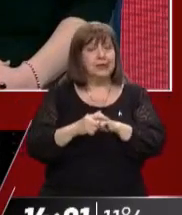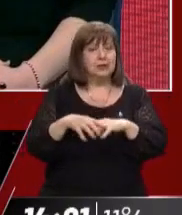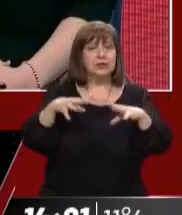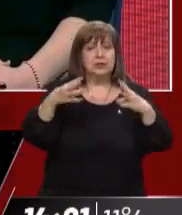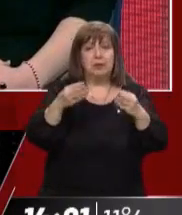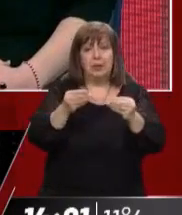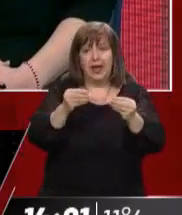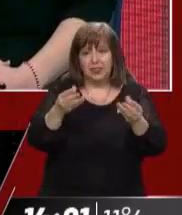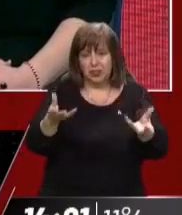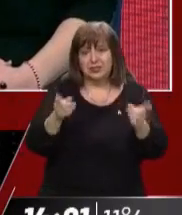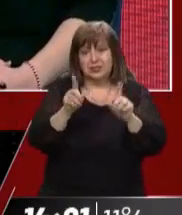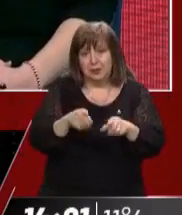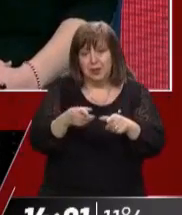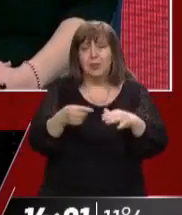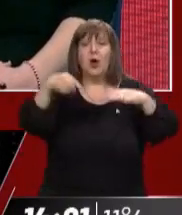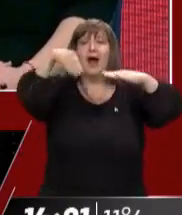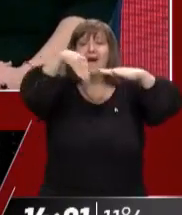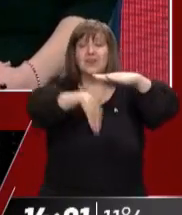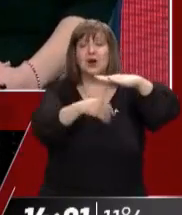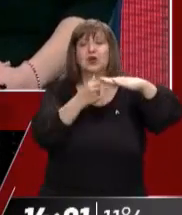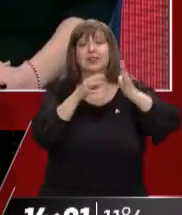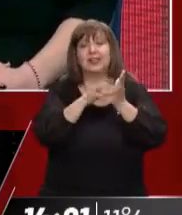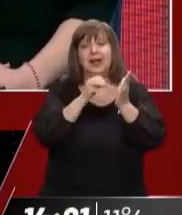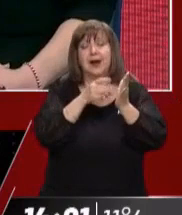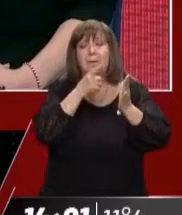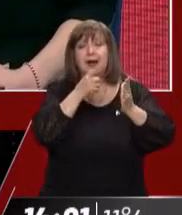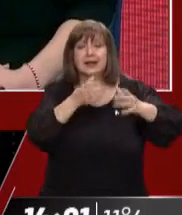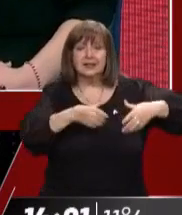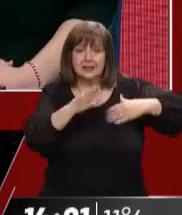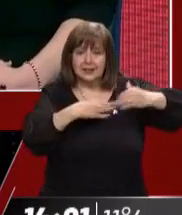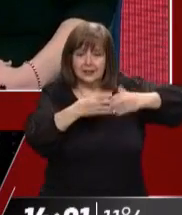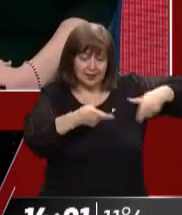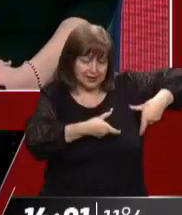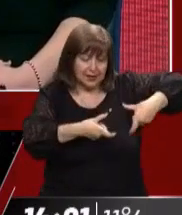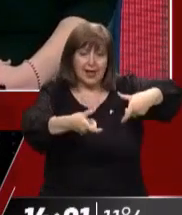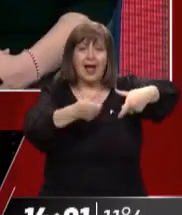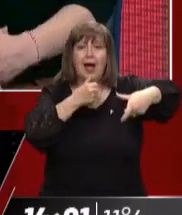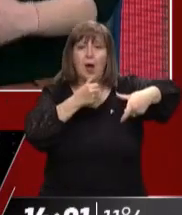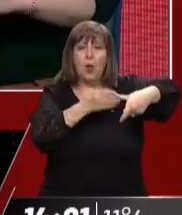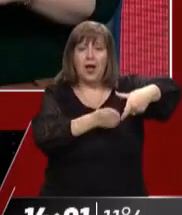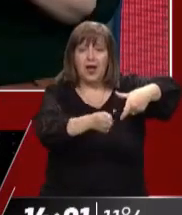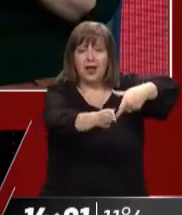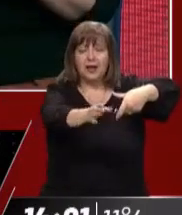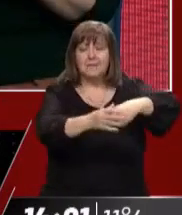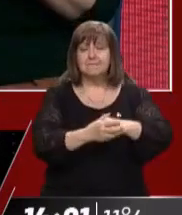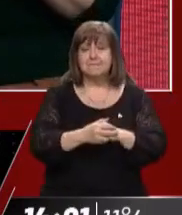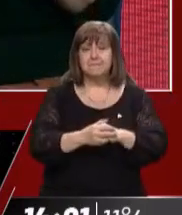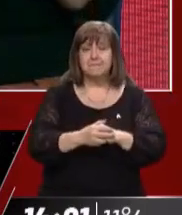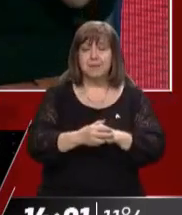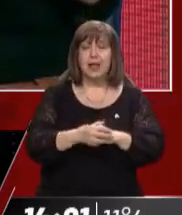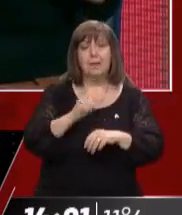pero bueno Ese es el fue el icono de este sistema frontal que afectó el centro y sur del país muy